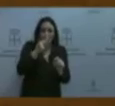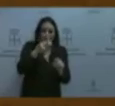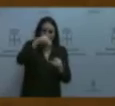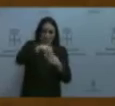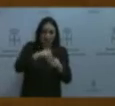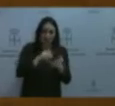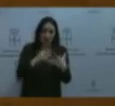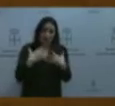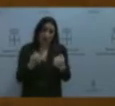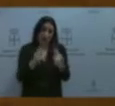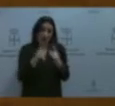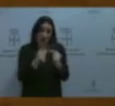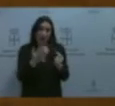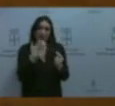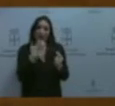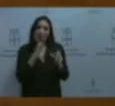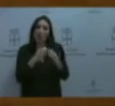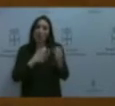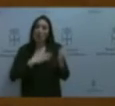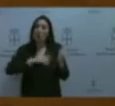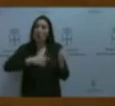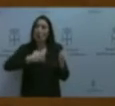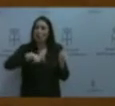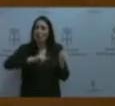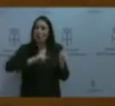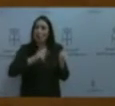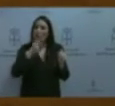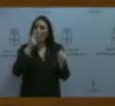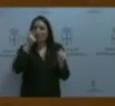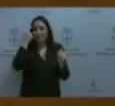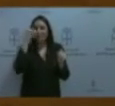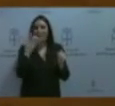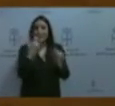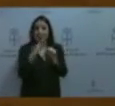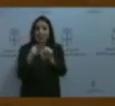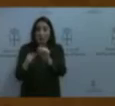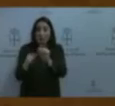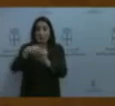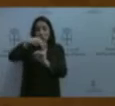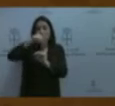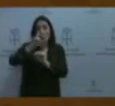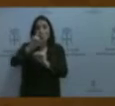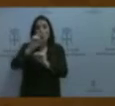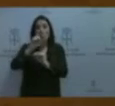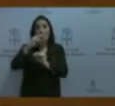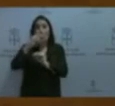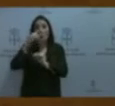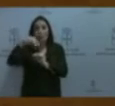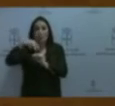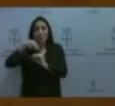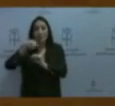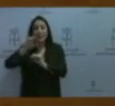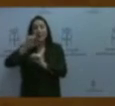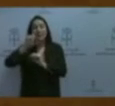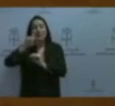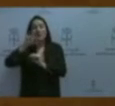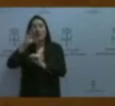nuestro grupo parlamentario interesaría saber si estos productos, Novabone y Cerasorb, la casa